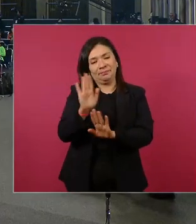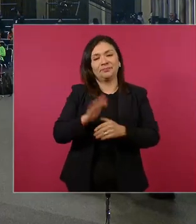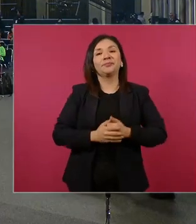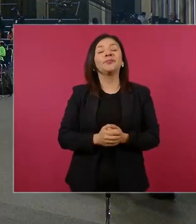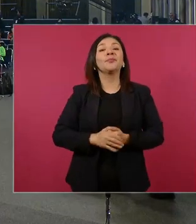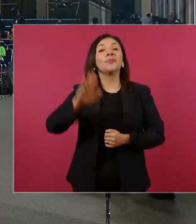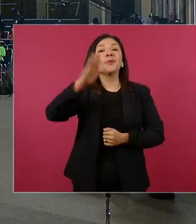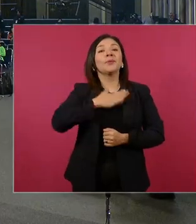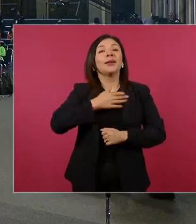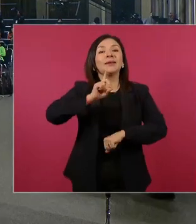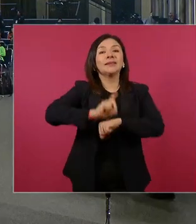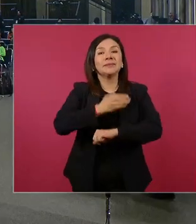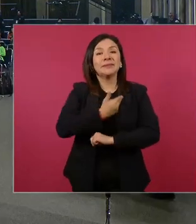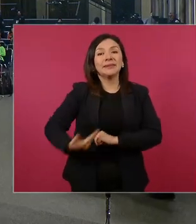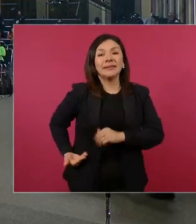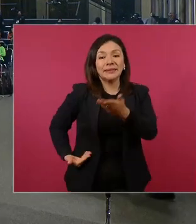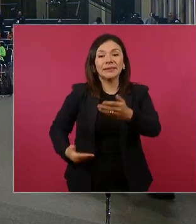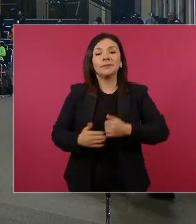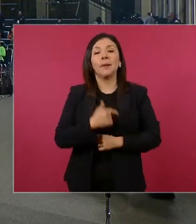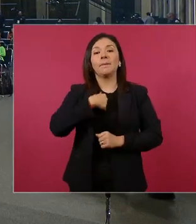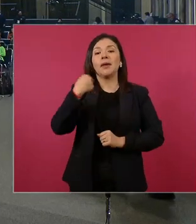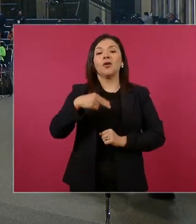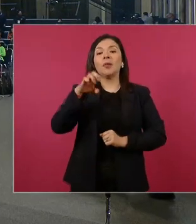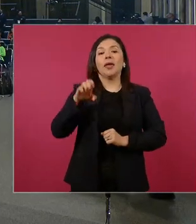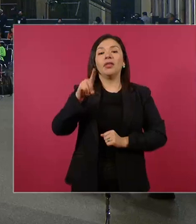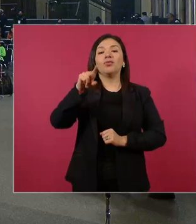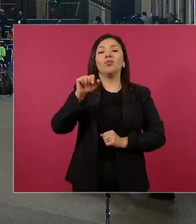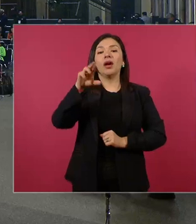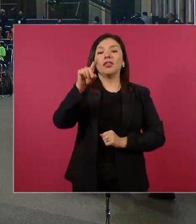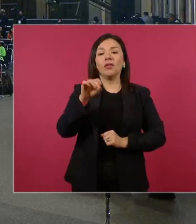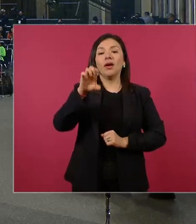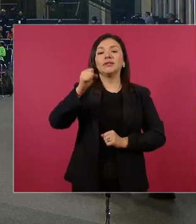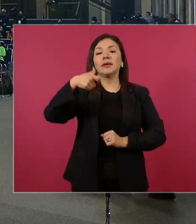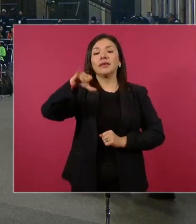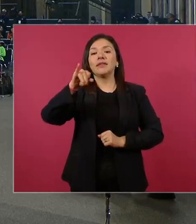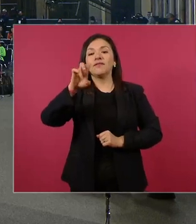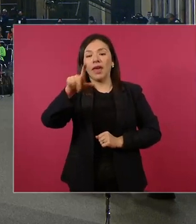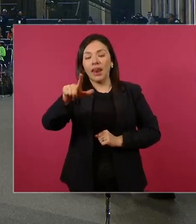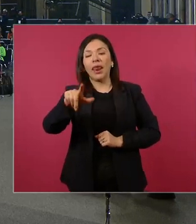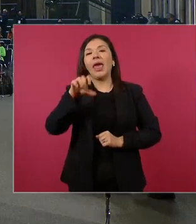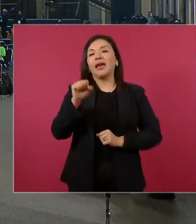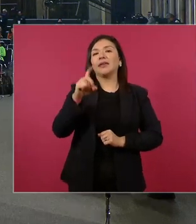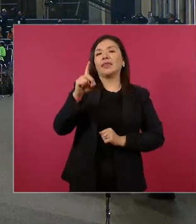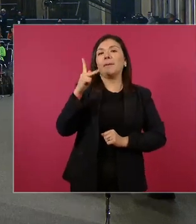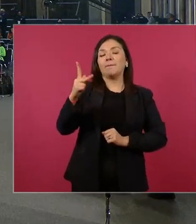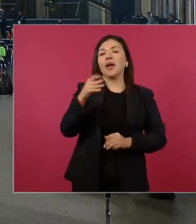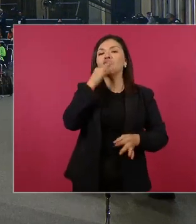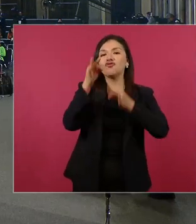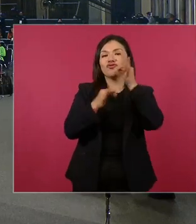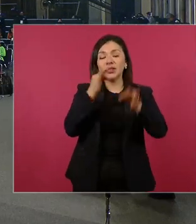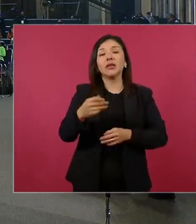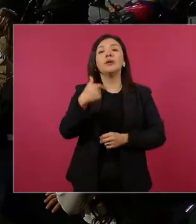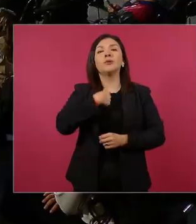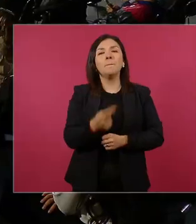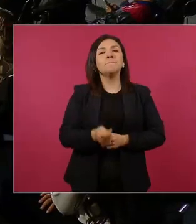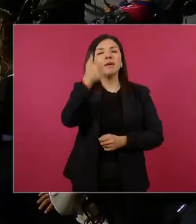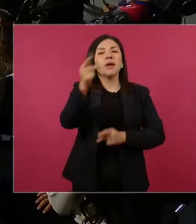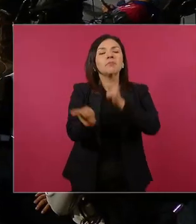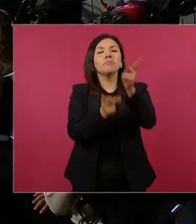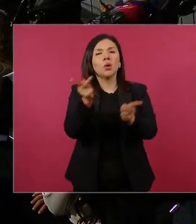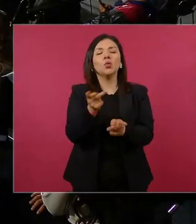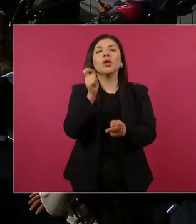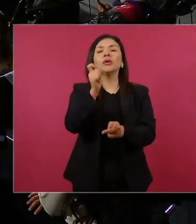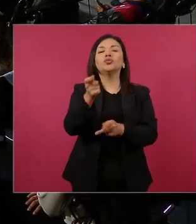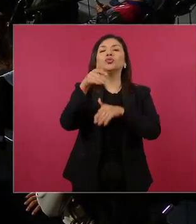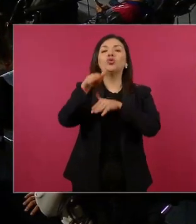Buenos días, señor presidente. Eduardo Esquivel Ancona, SDP Noticias. Mi primera pregunta es